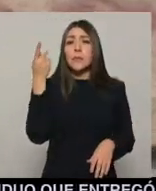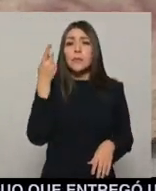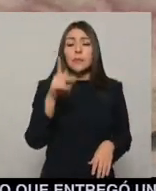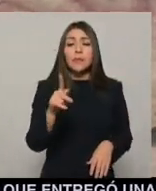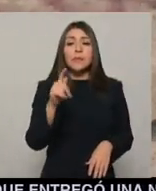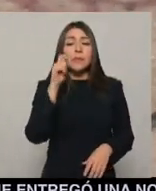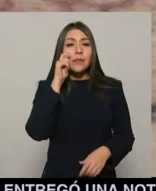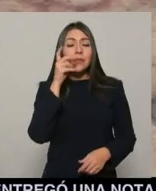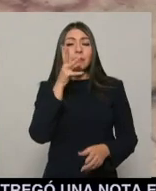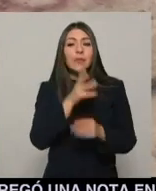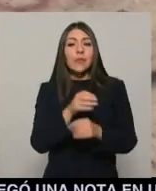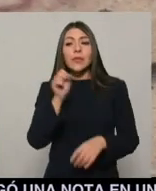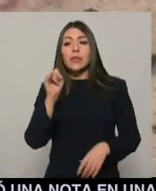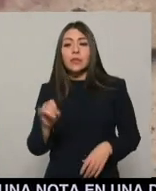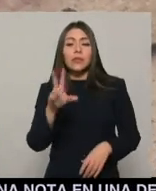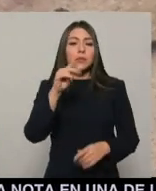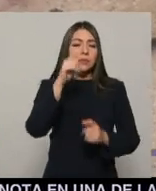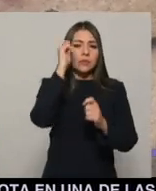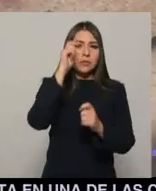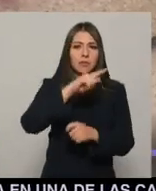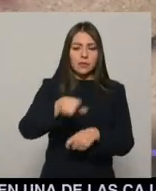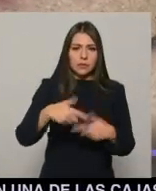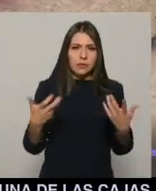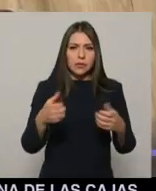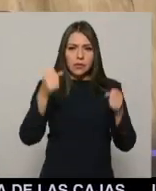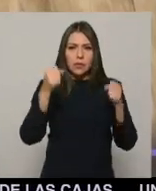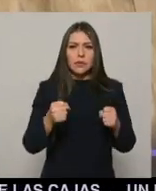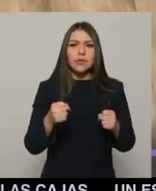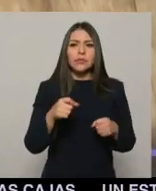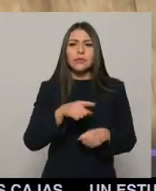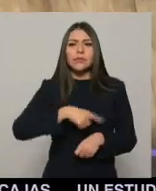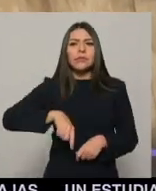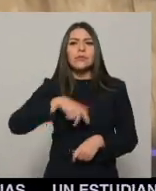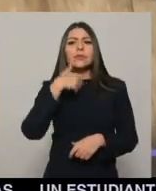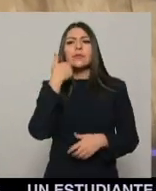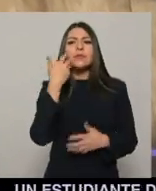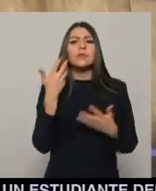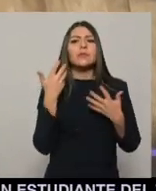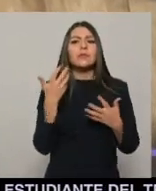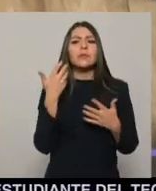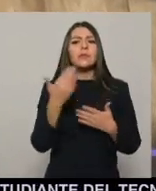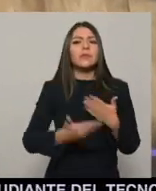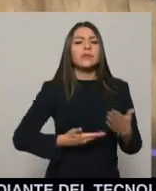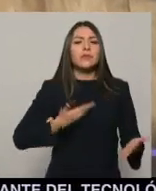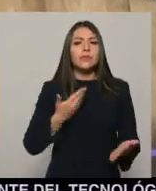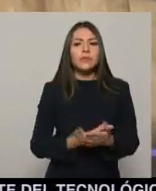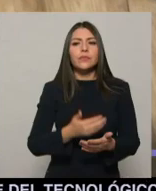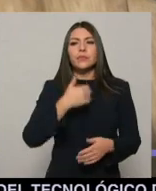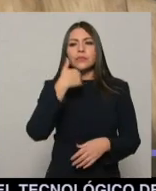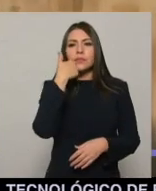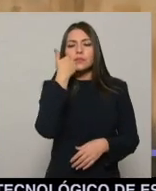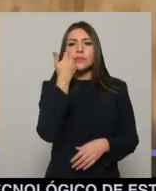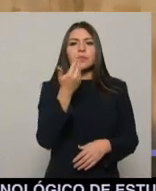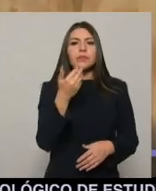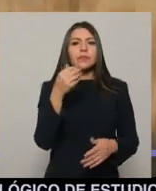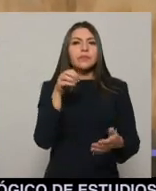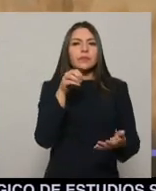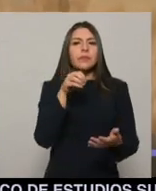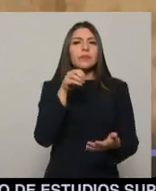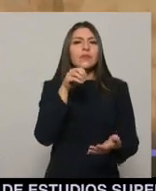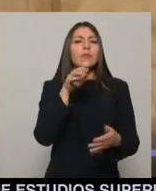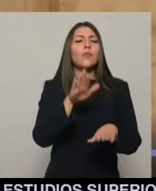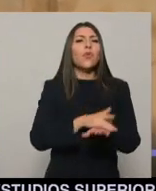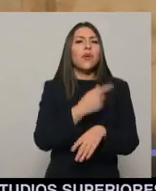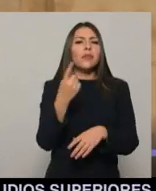lo restauren o no, que lo van a hacer, es importante que lo que nosotras estamos proponiendo en esta carta es hacer un registro documental de las pintas. ¿Por